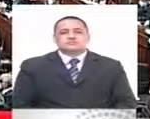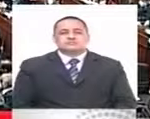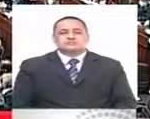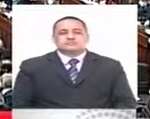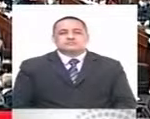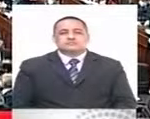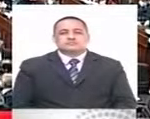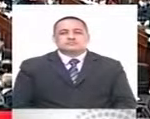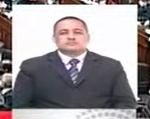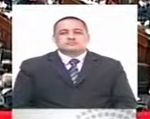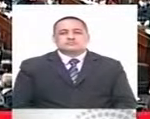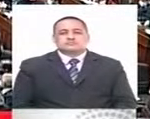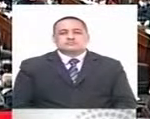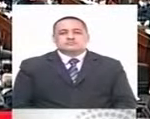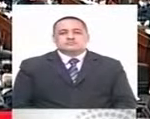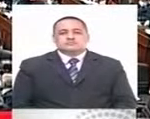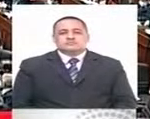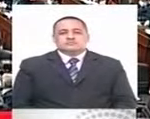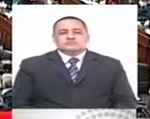Bien.